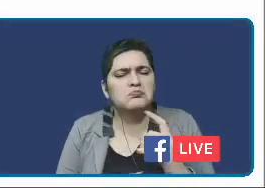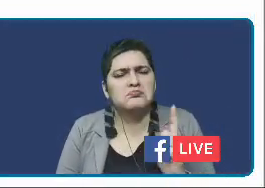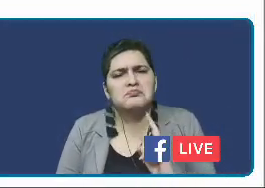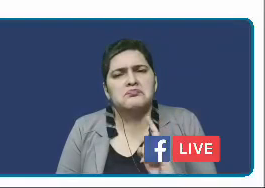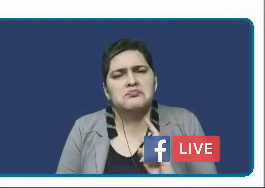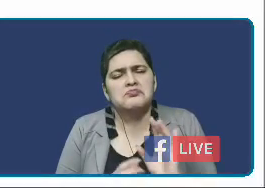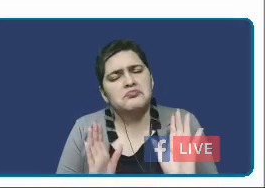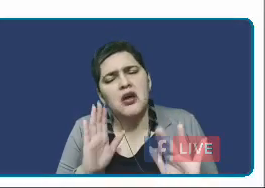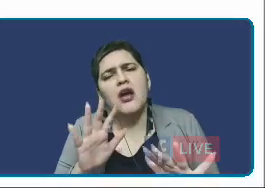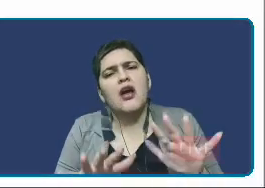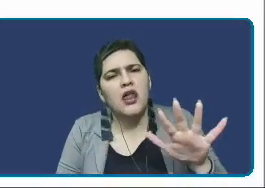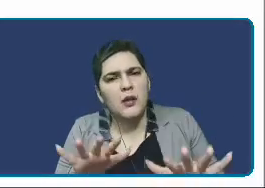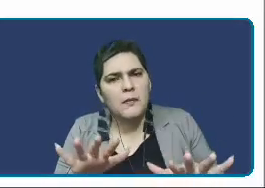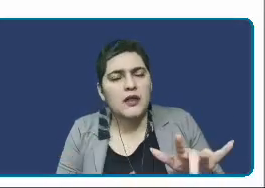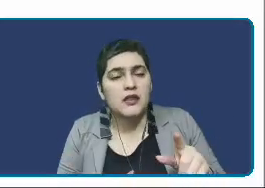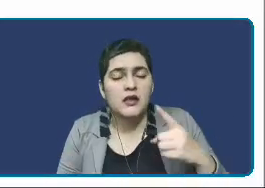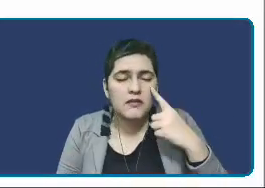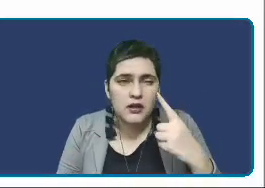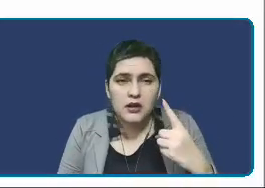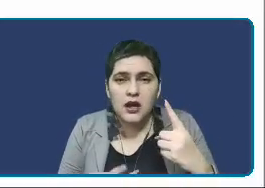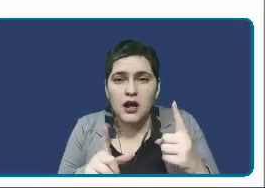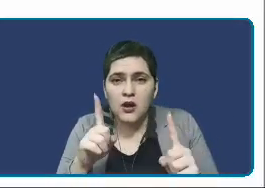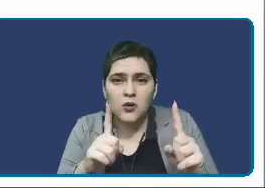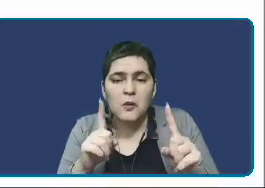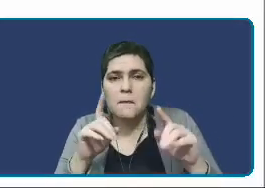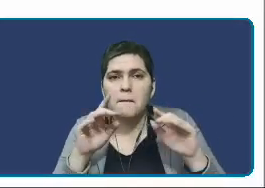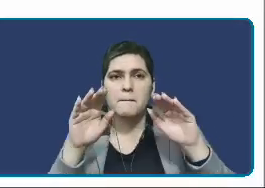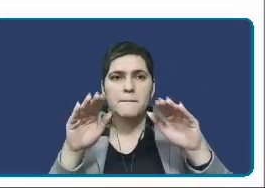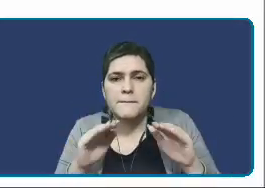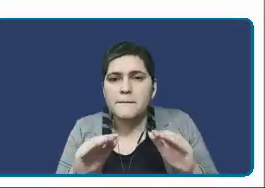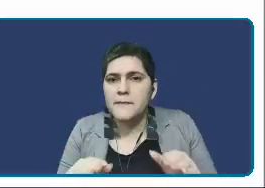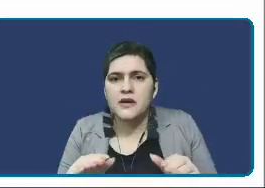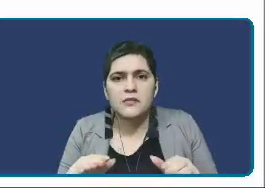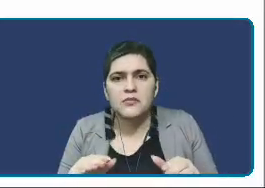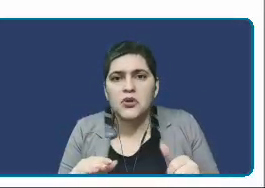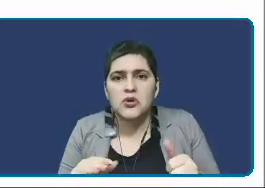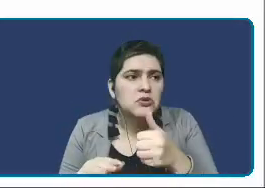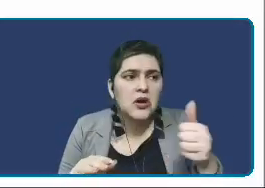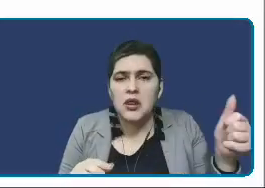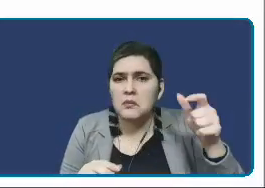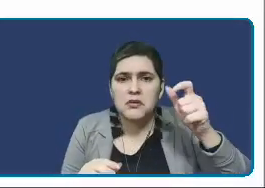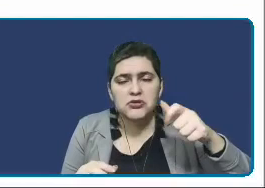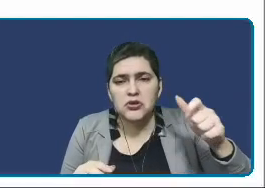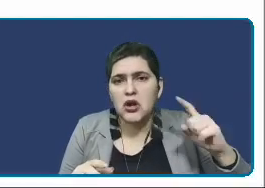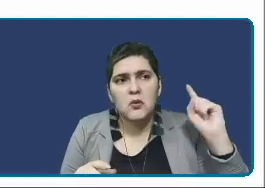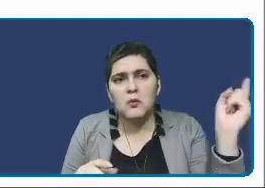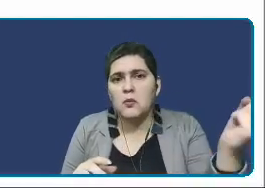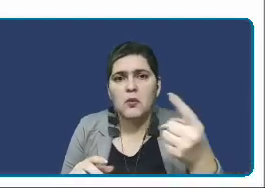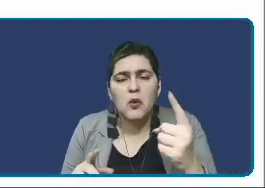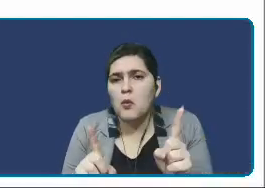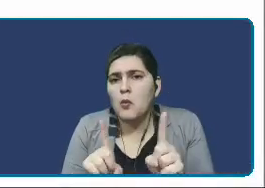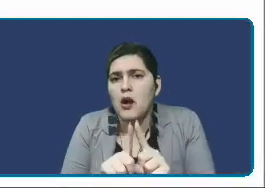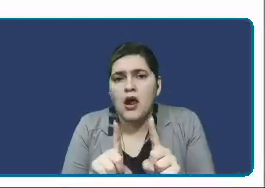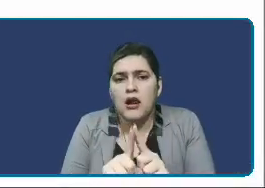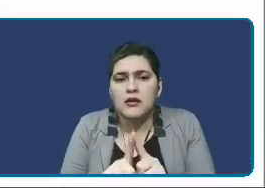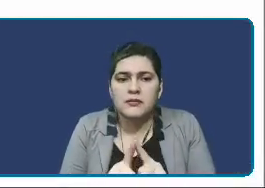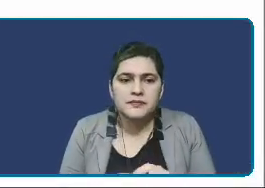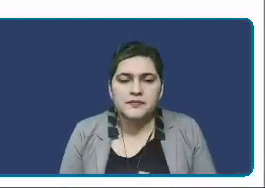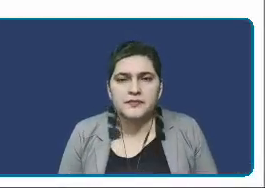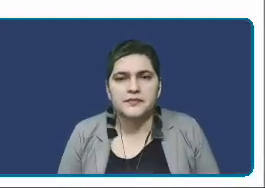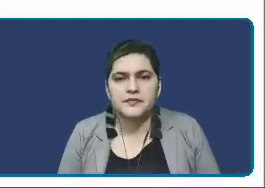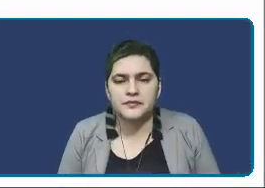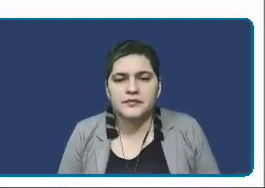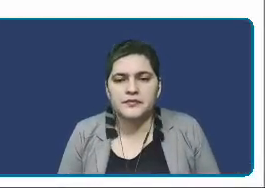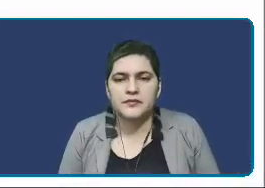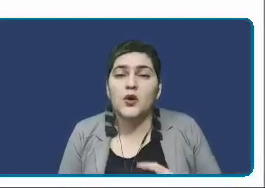van presentando al igual que en todas las personas que no son autistas. Otras teorías,